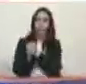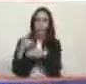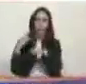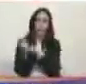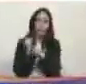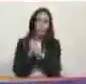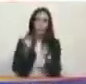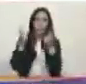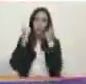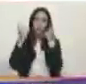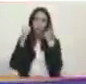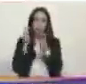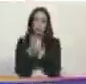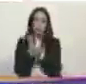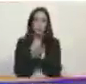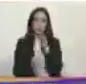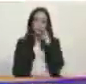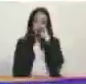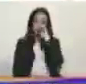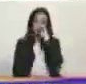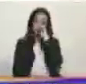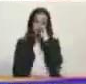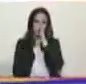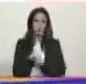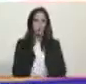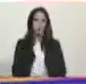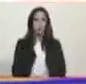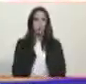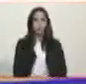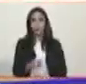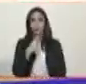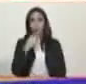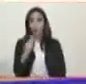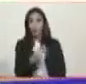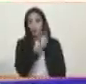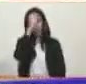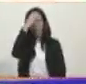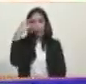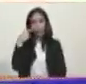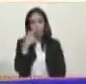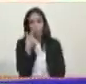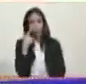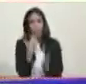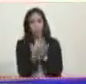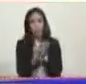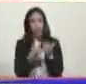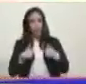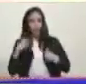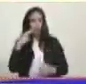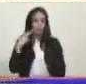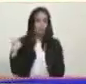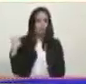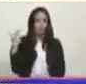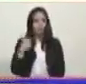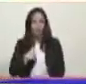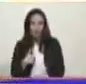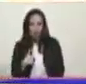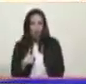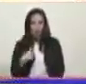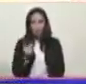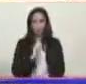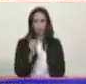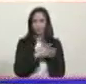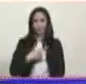trabajo. Esa es la verdad, Donald Trump. Yo no soy un magnate, ni quiero